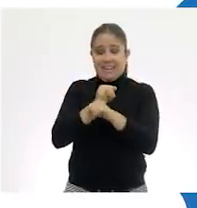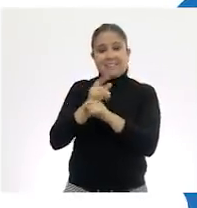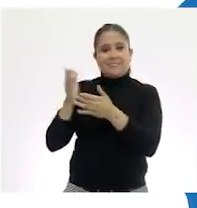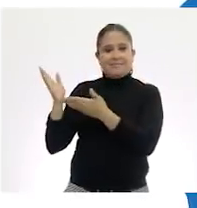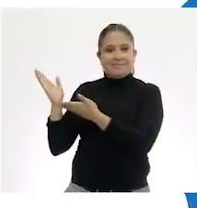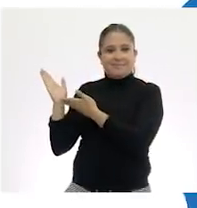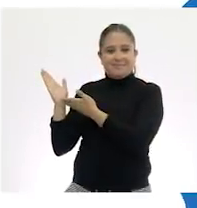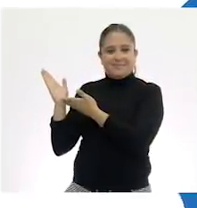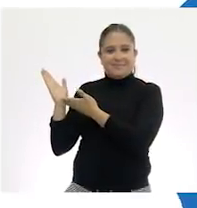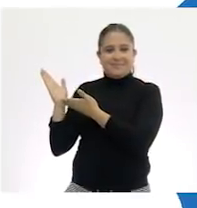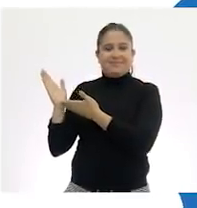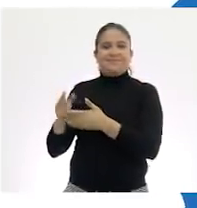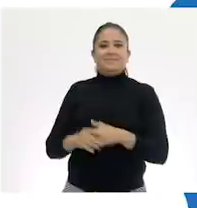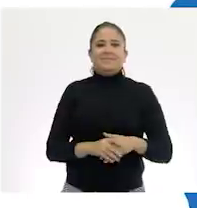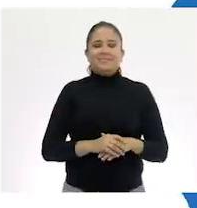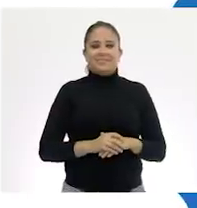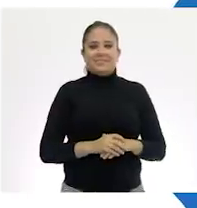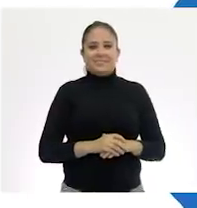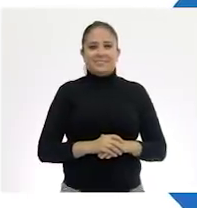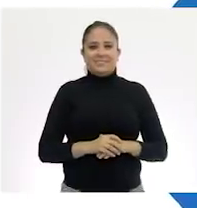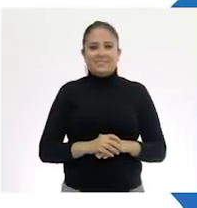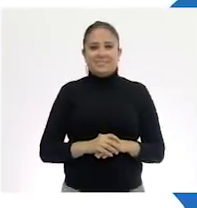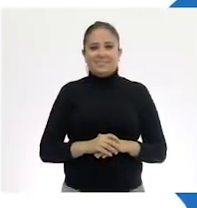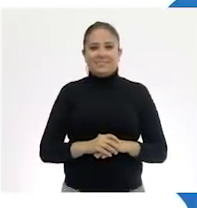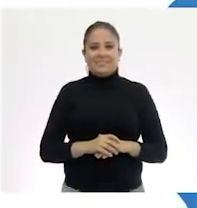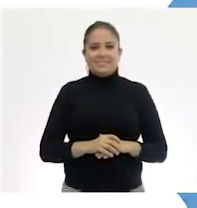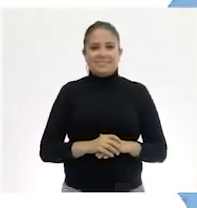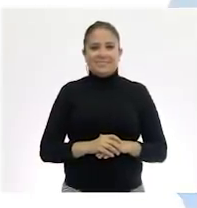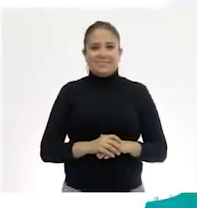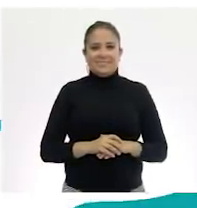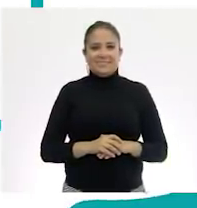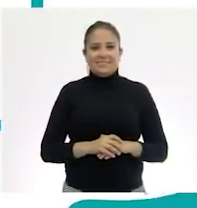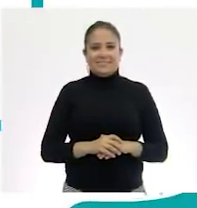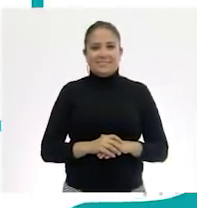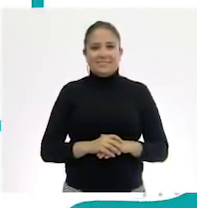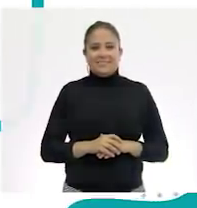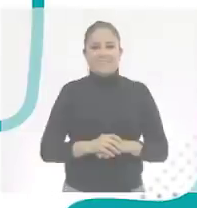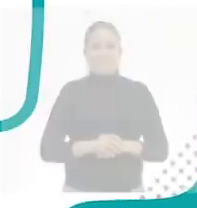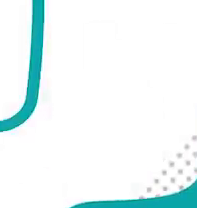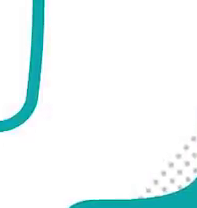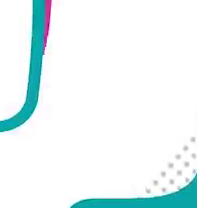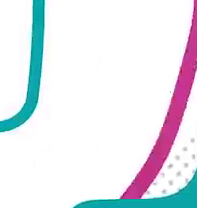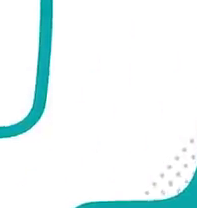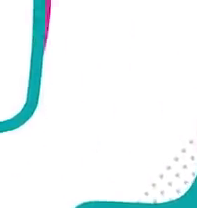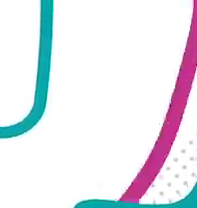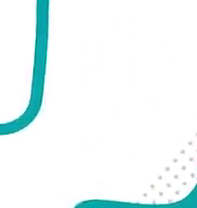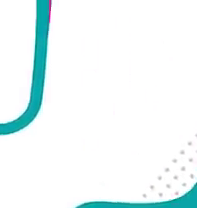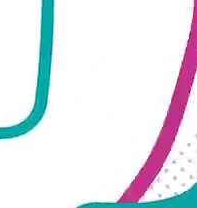aprendeencasa.cep.gov.mx.